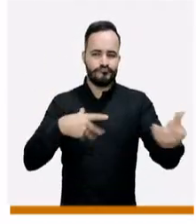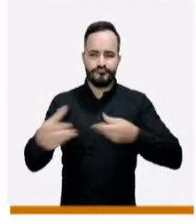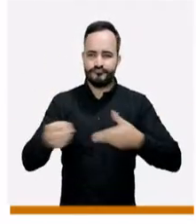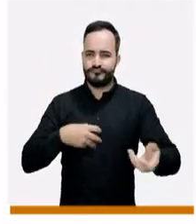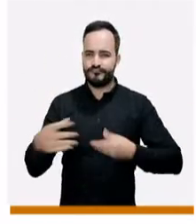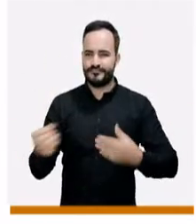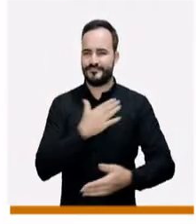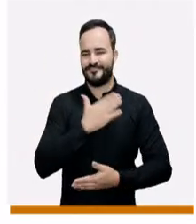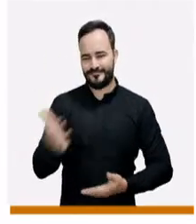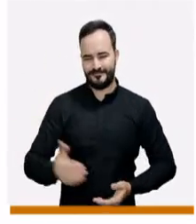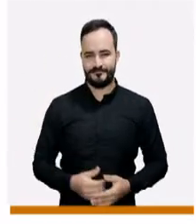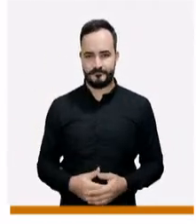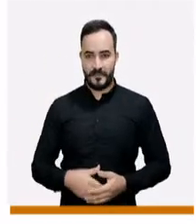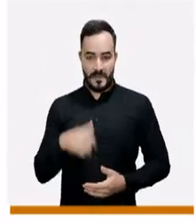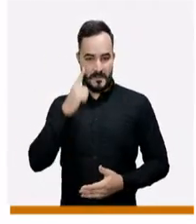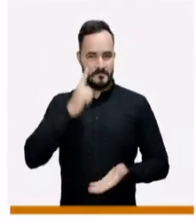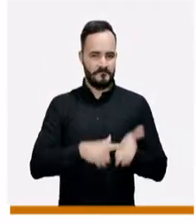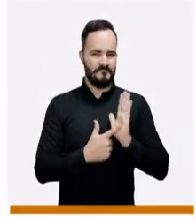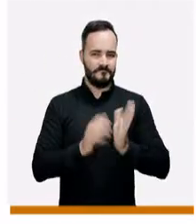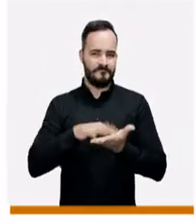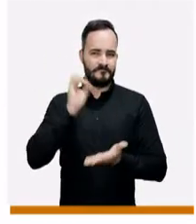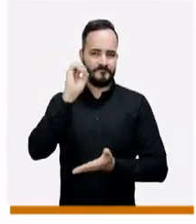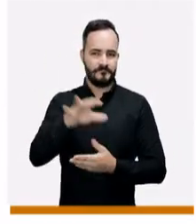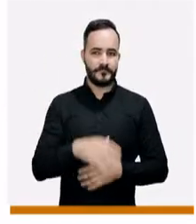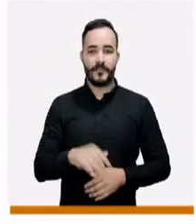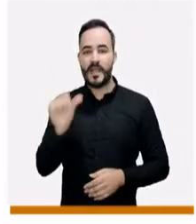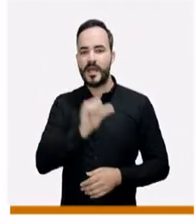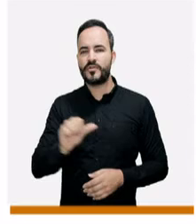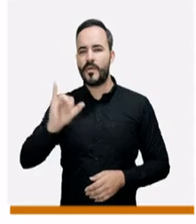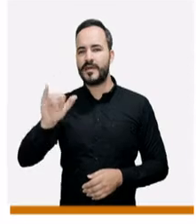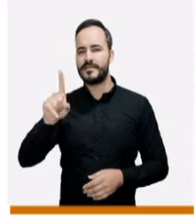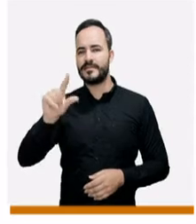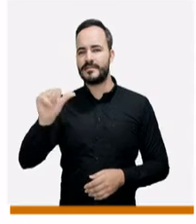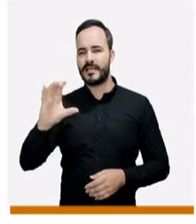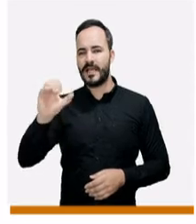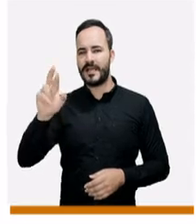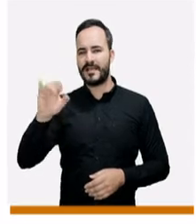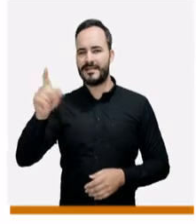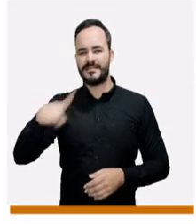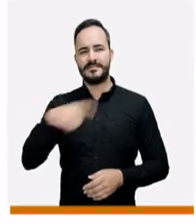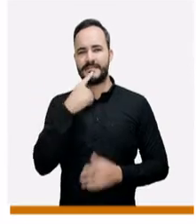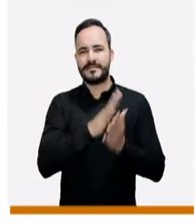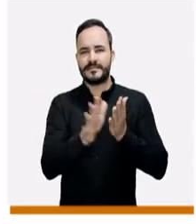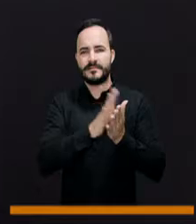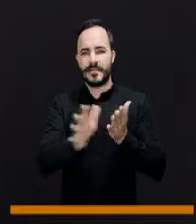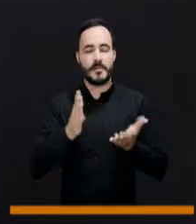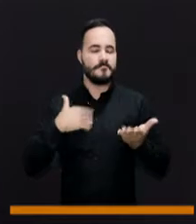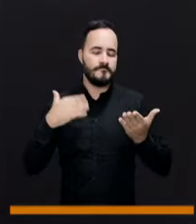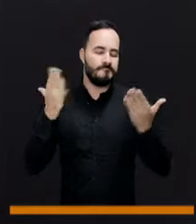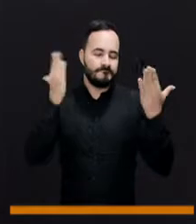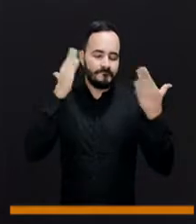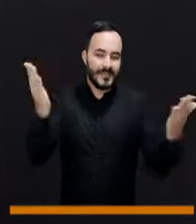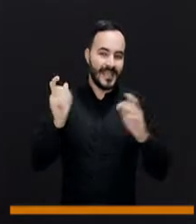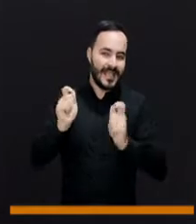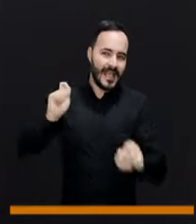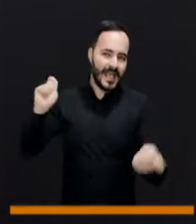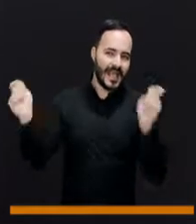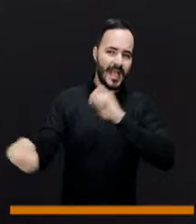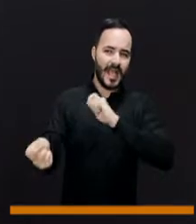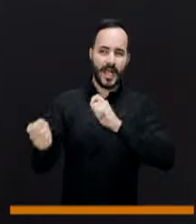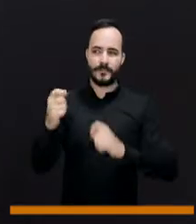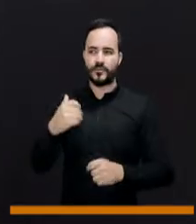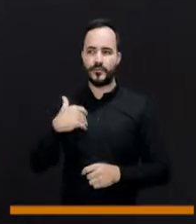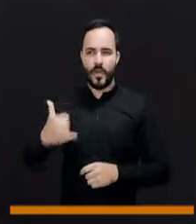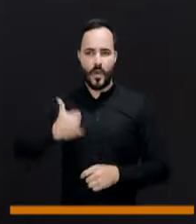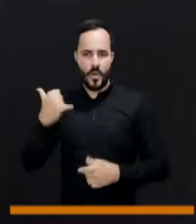304-538-4331, donde ustedes pueden dejar sus opiniones, como estas que vamos a compartir a continuación. Arroba Isacris86 dice, no es